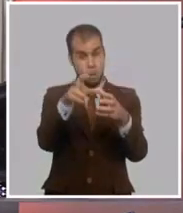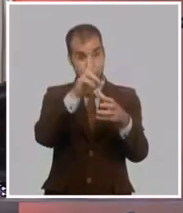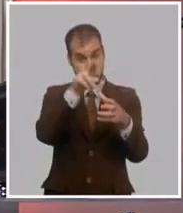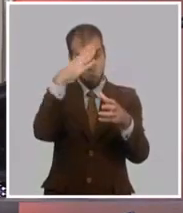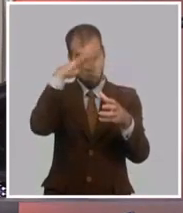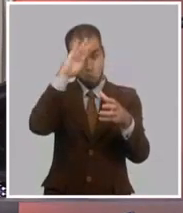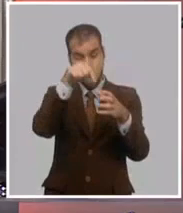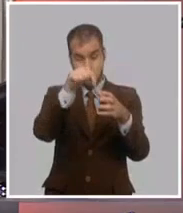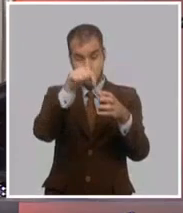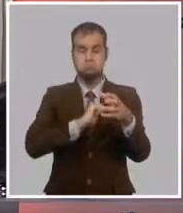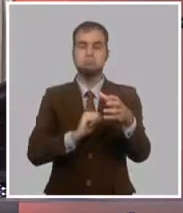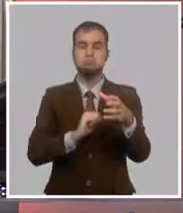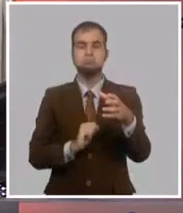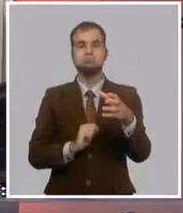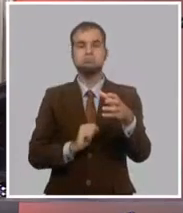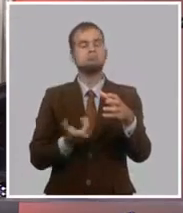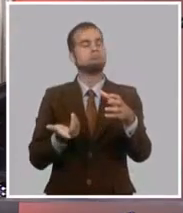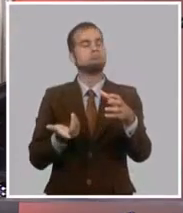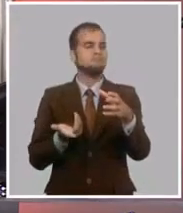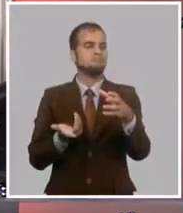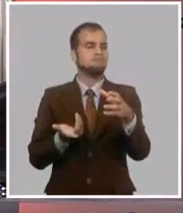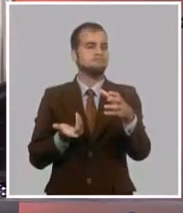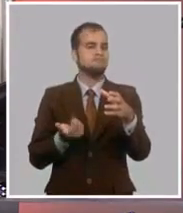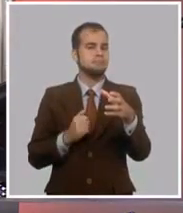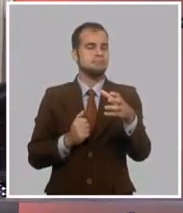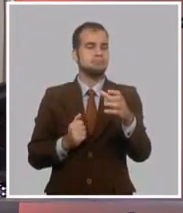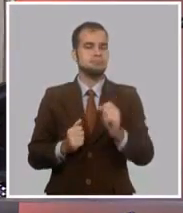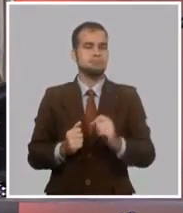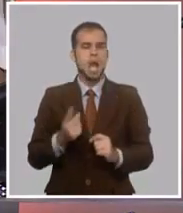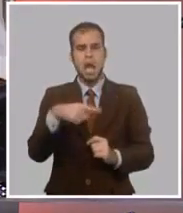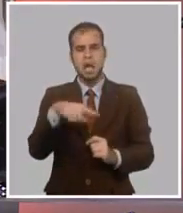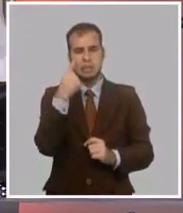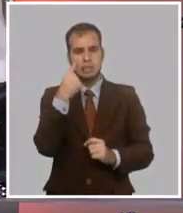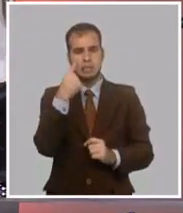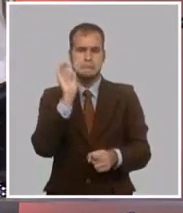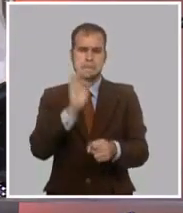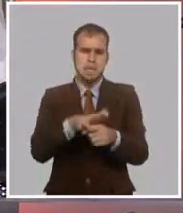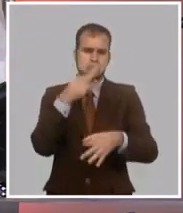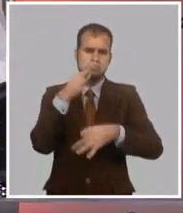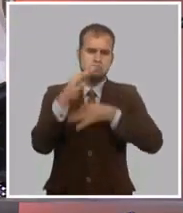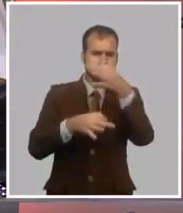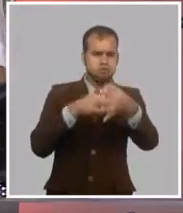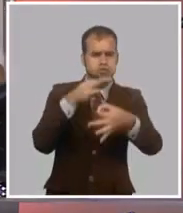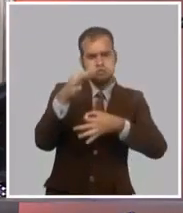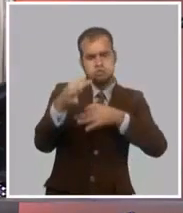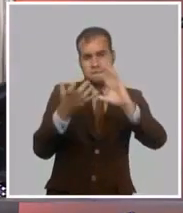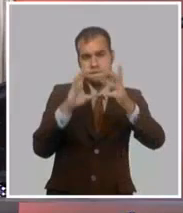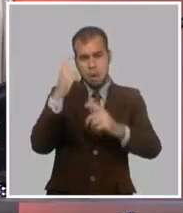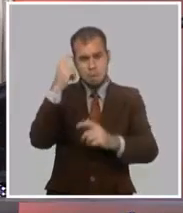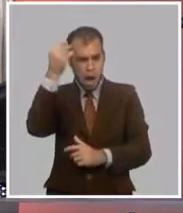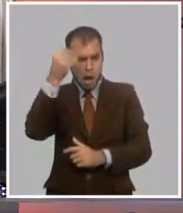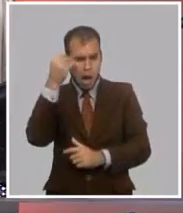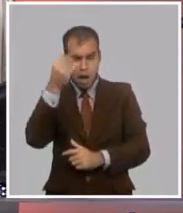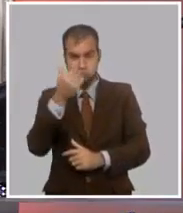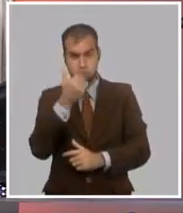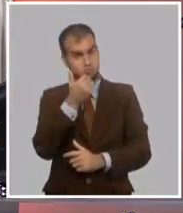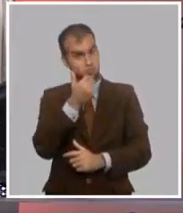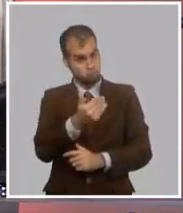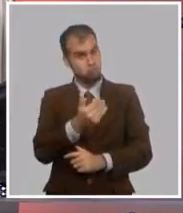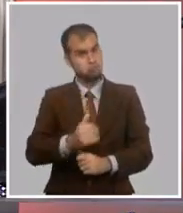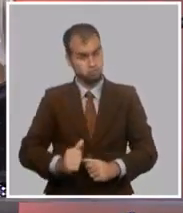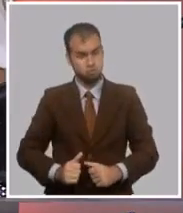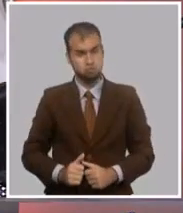lo dice, digamos, a veces con una riqueza de pensamiento que realmente llama la